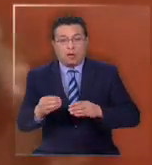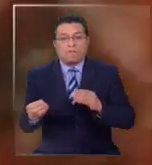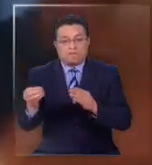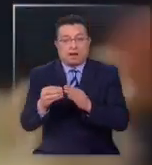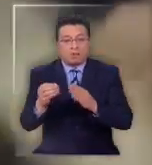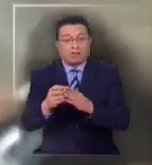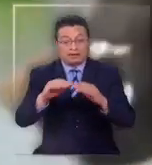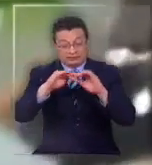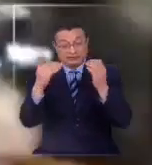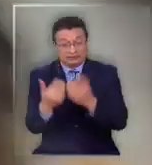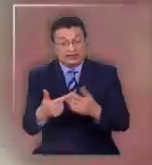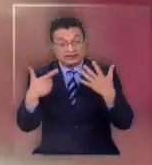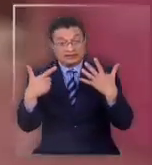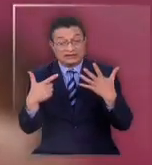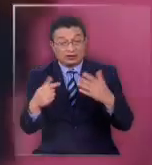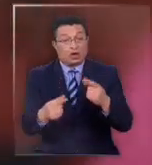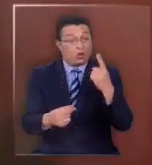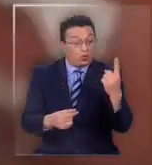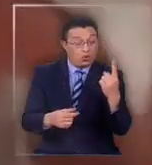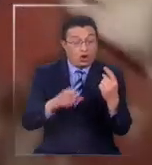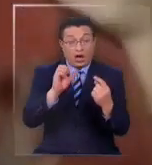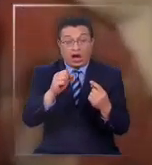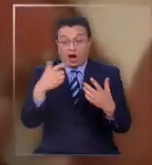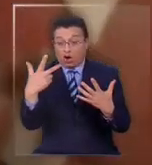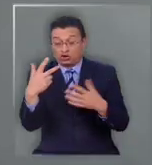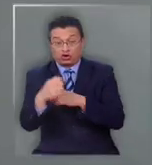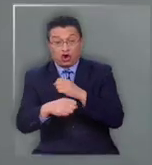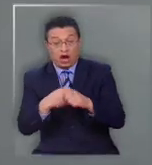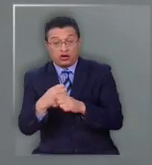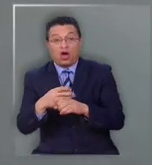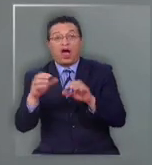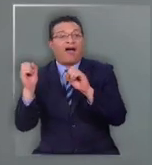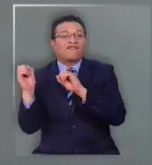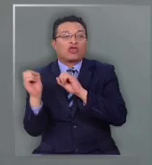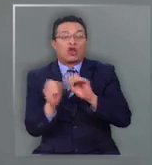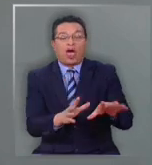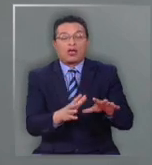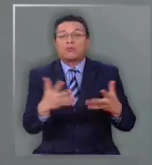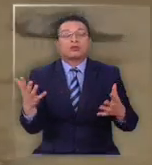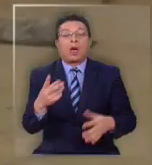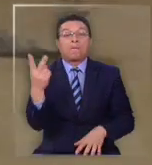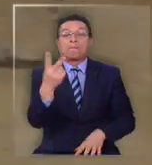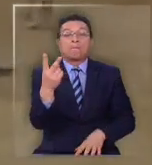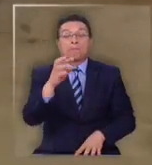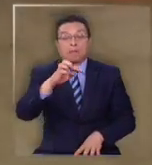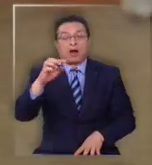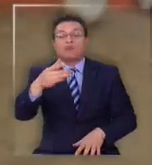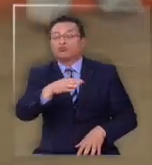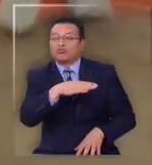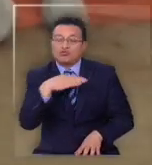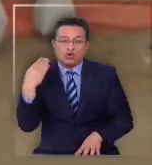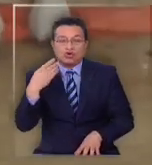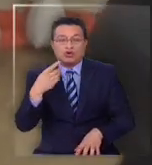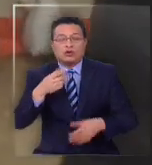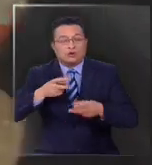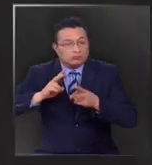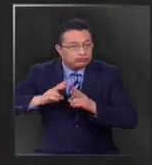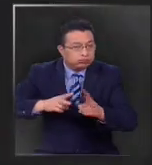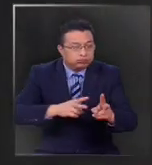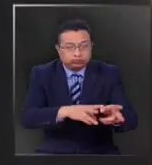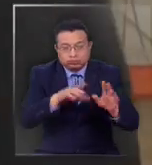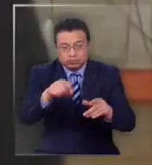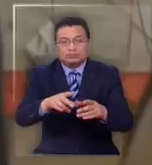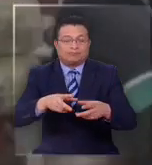Los 7 de entre 1 y 8 años quedaron abandonados luego de que sus padres murieran en combate en el último bastión